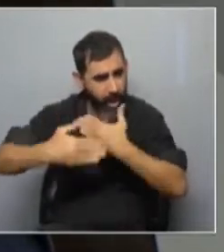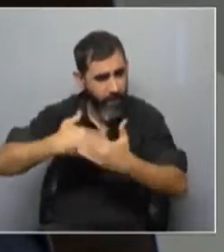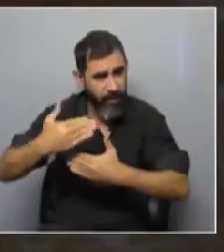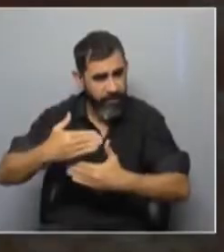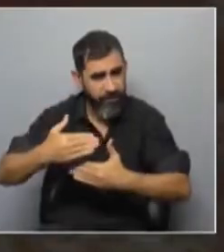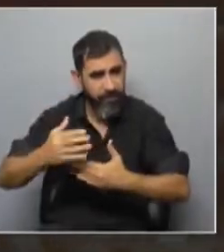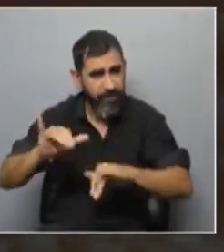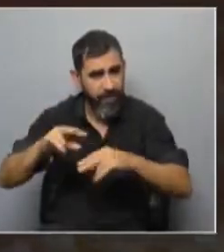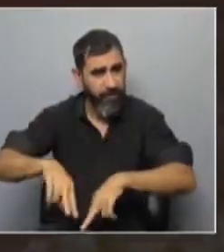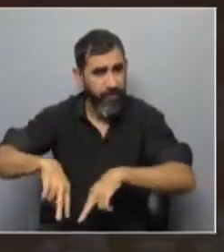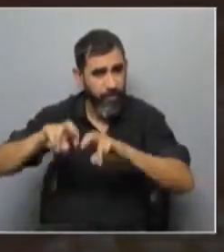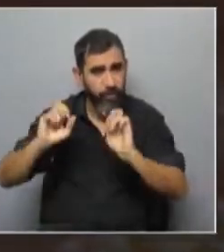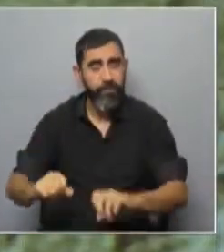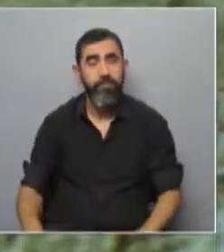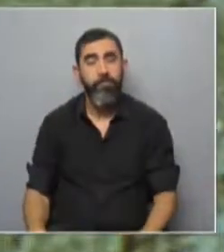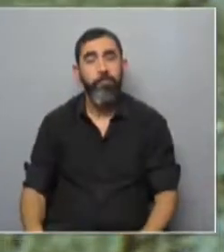ya se ha investigado?